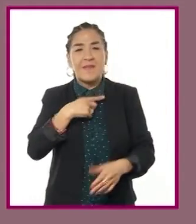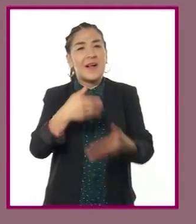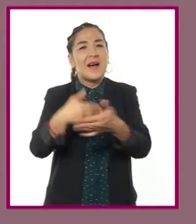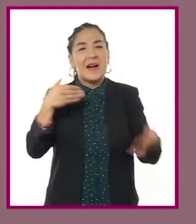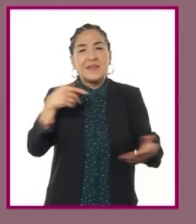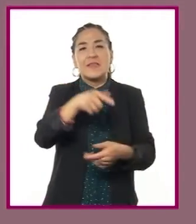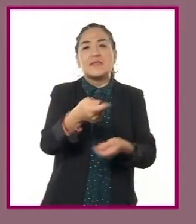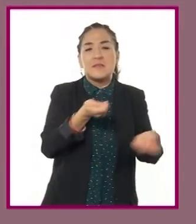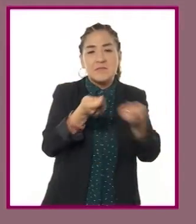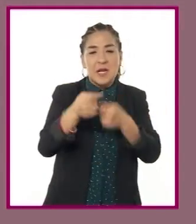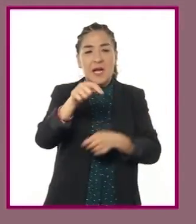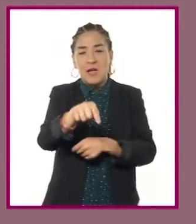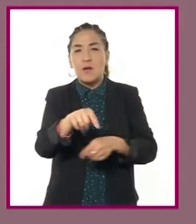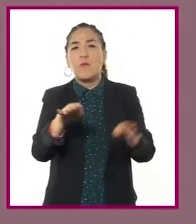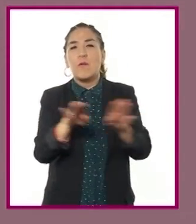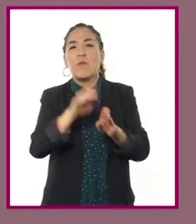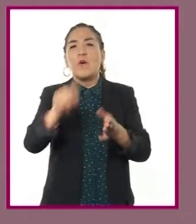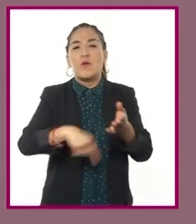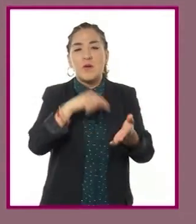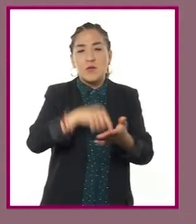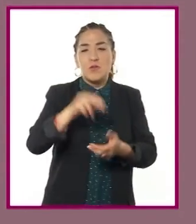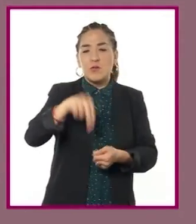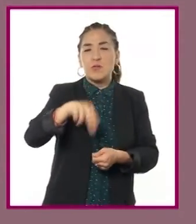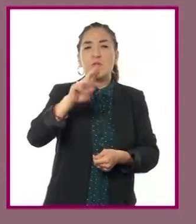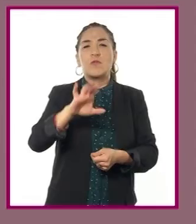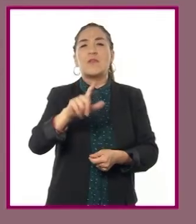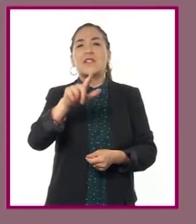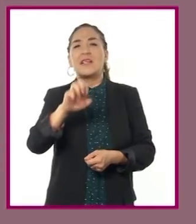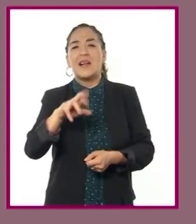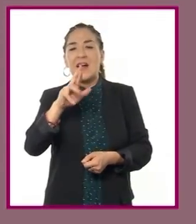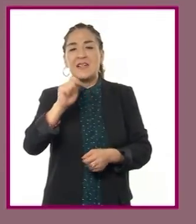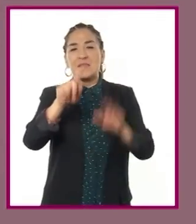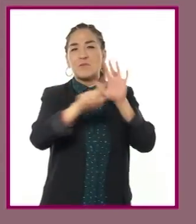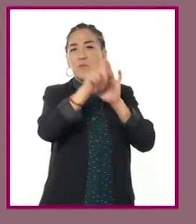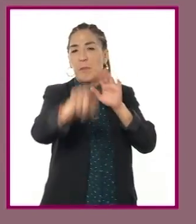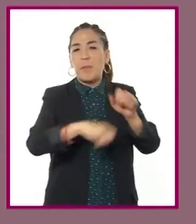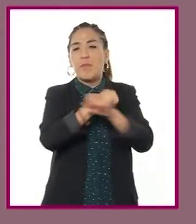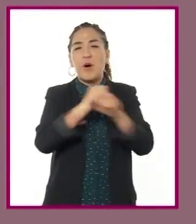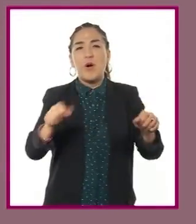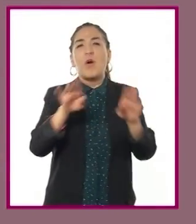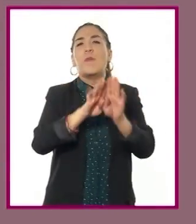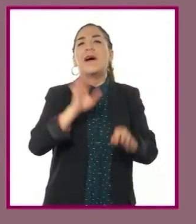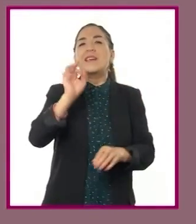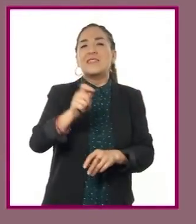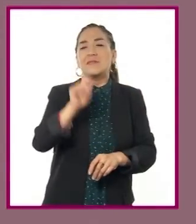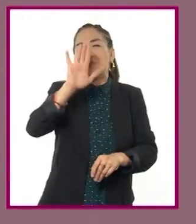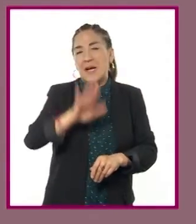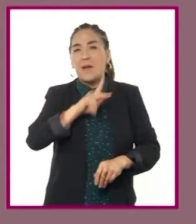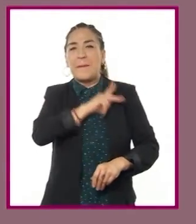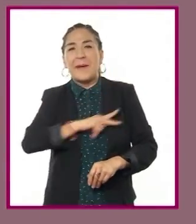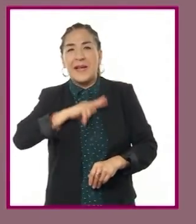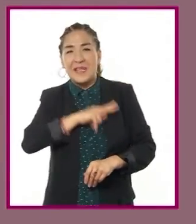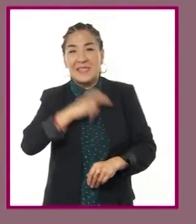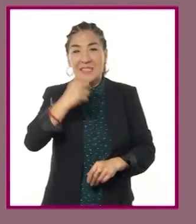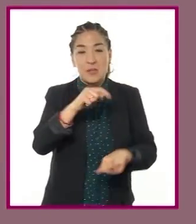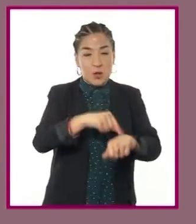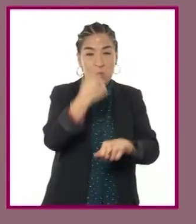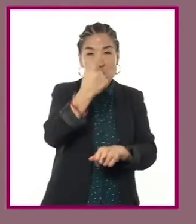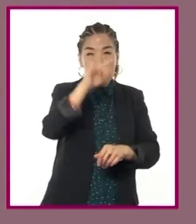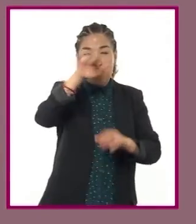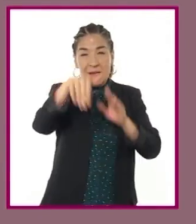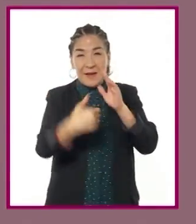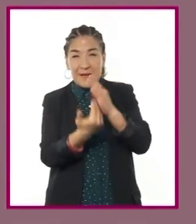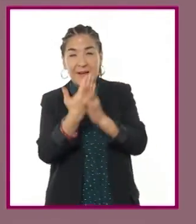en cadena en el reactor nuclear para evitar un fenómeno conocido como envenenamiento por xenón. A la 1 de la madrugada del día 25 de